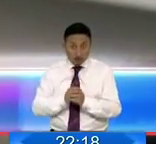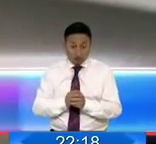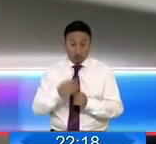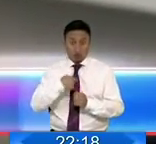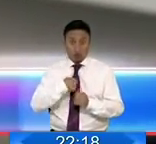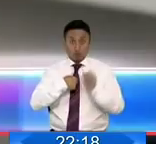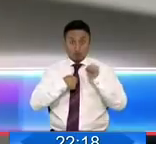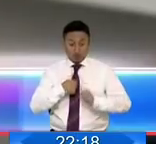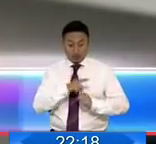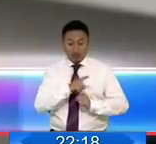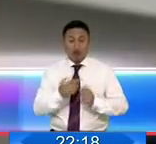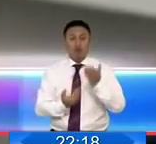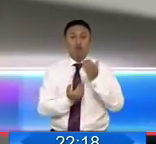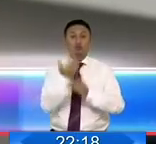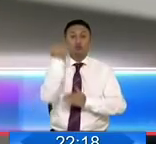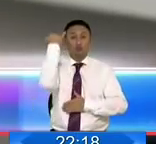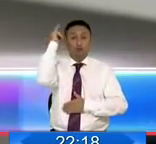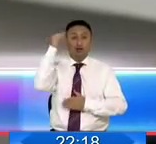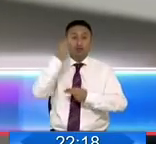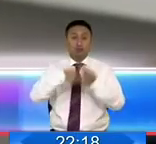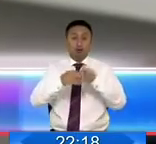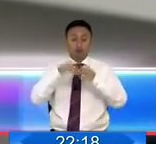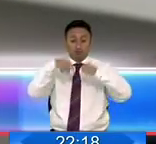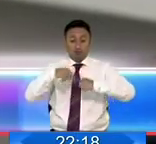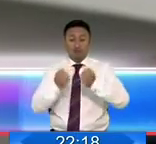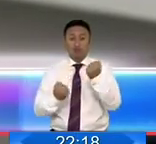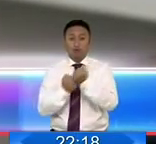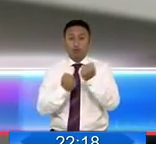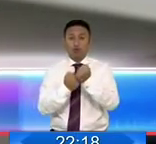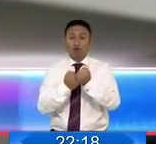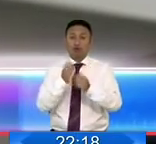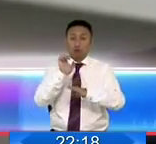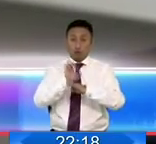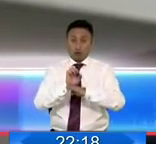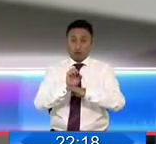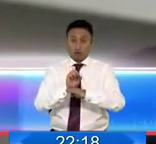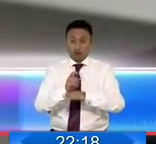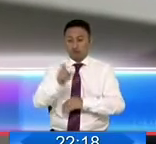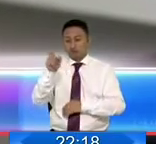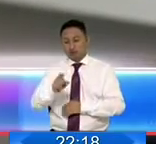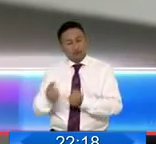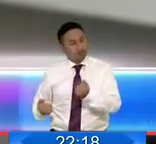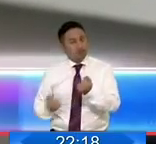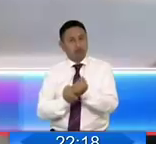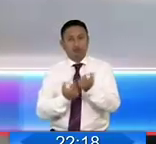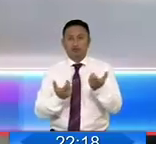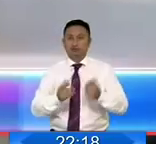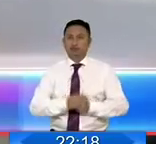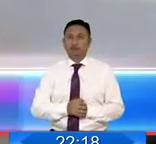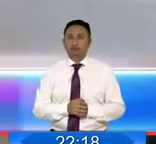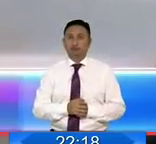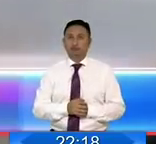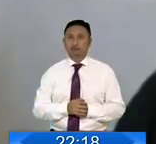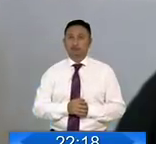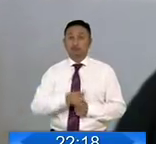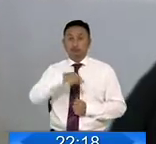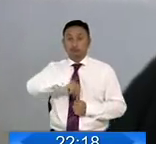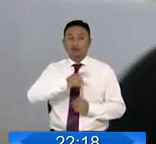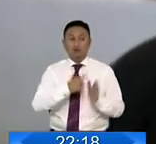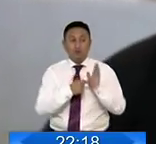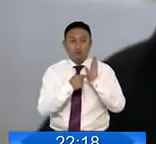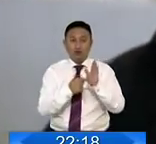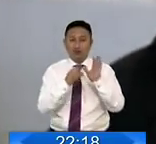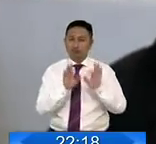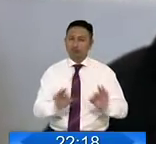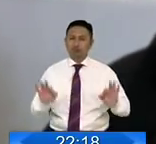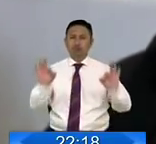seamos los de emprendimientos, los que levantemos la economía del país, tiene que ayudarnos. Bueno, que es una vitrina muy